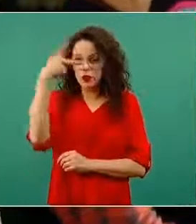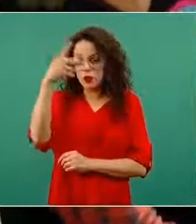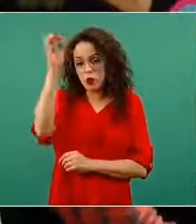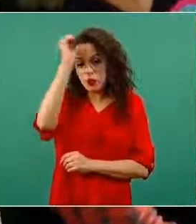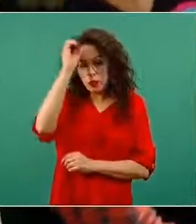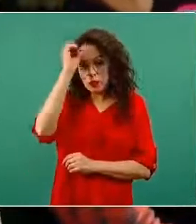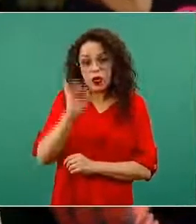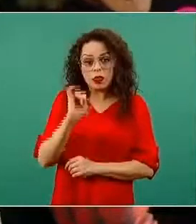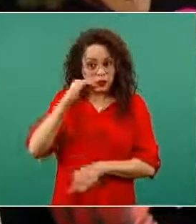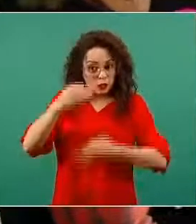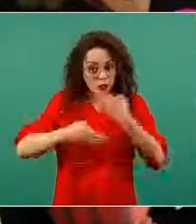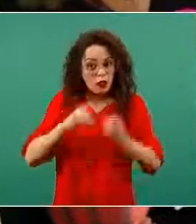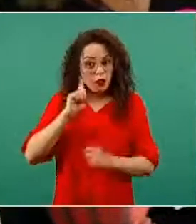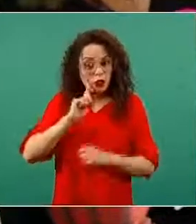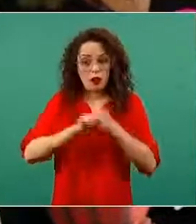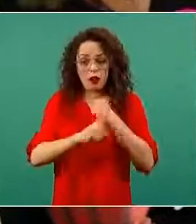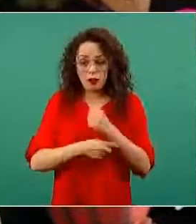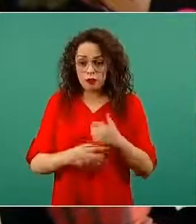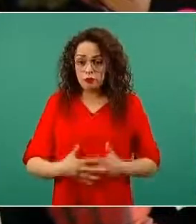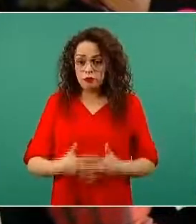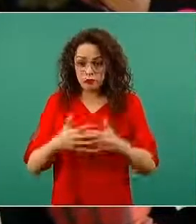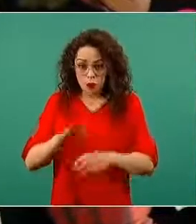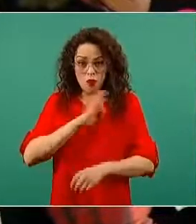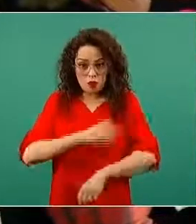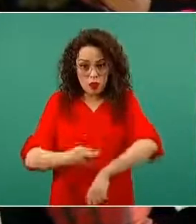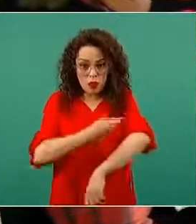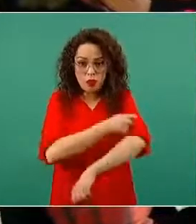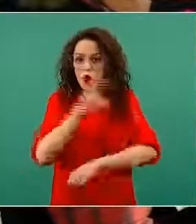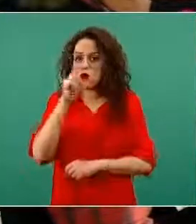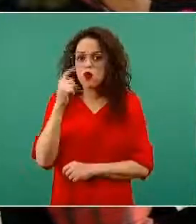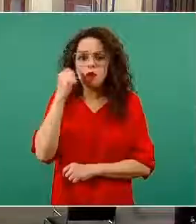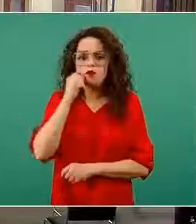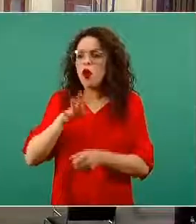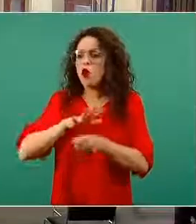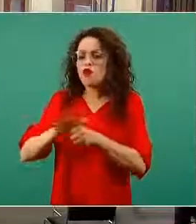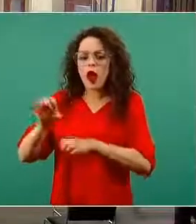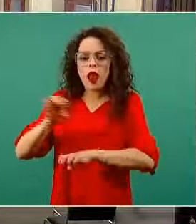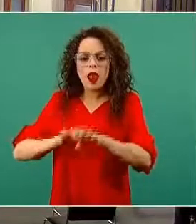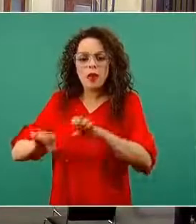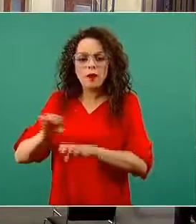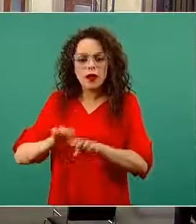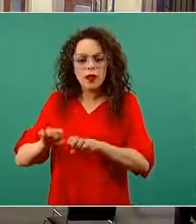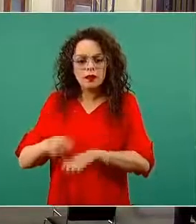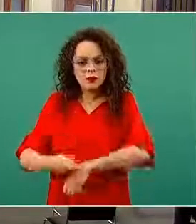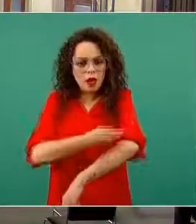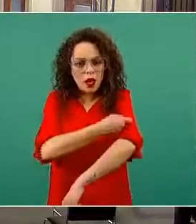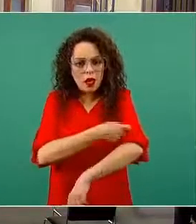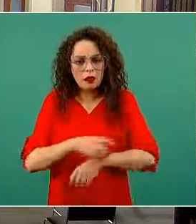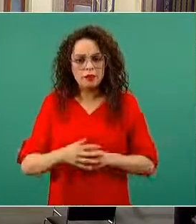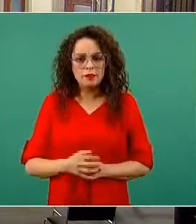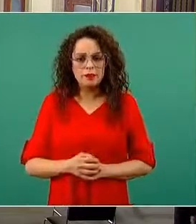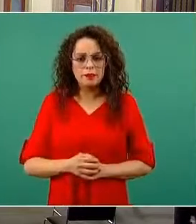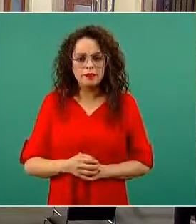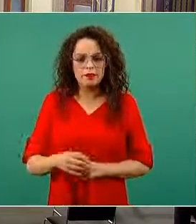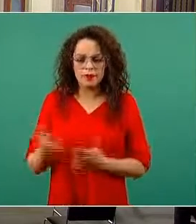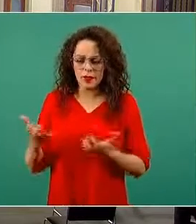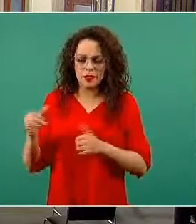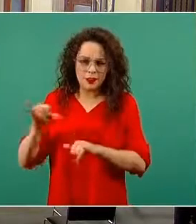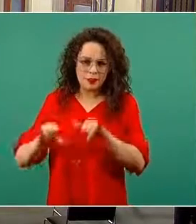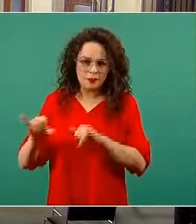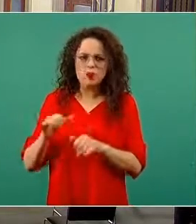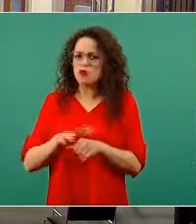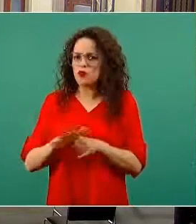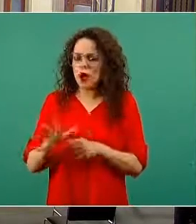podrían vacunar independientemente de la vacuna. Sí, por supuesto.